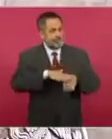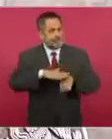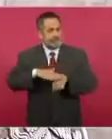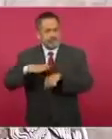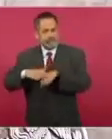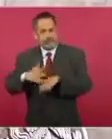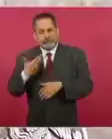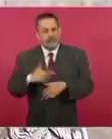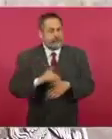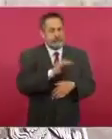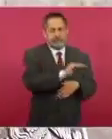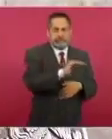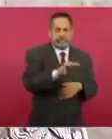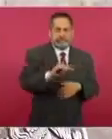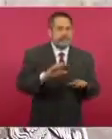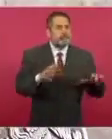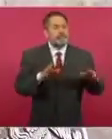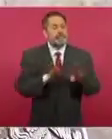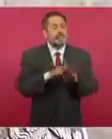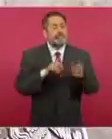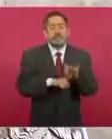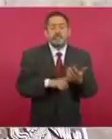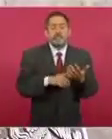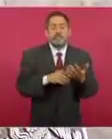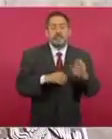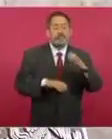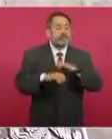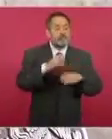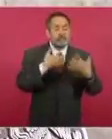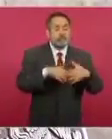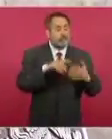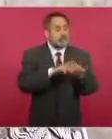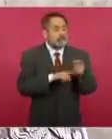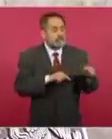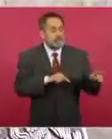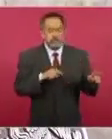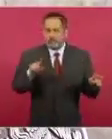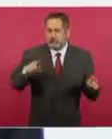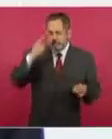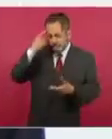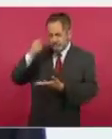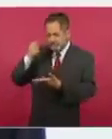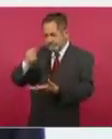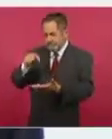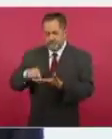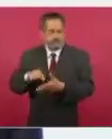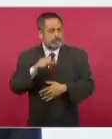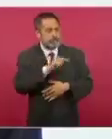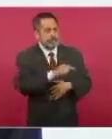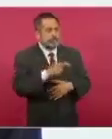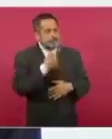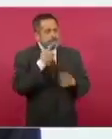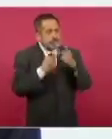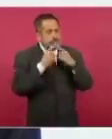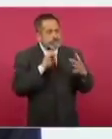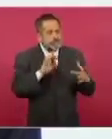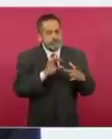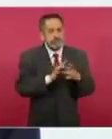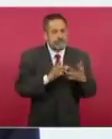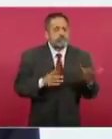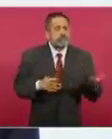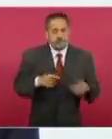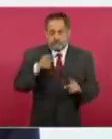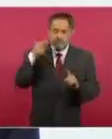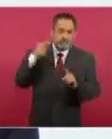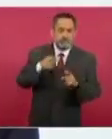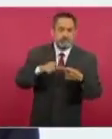contribución por parte de los programas que ya están en el presupuesto del gobierno federal, y estamos centrándolo en